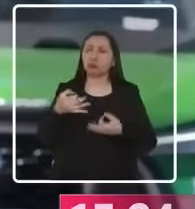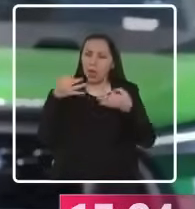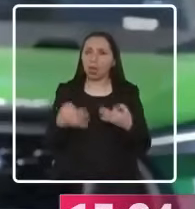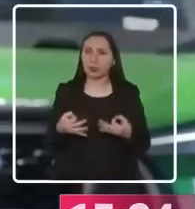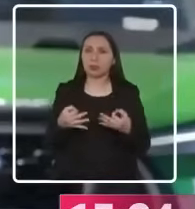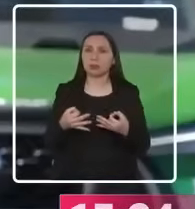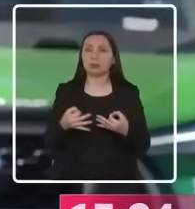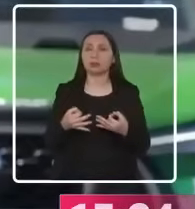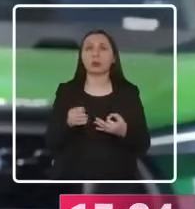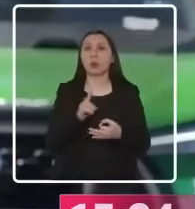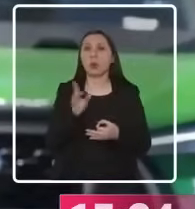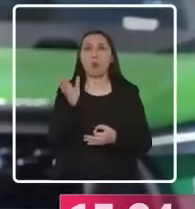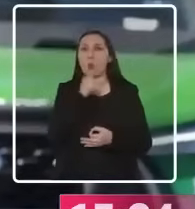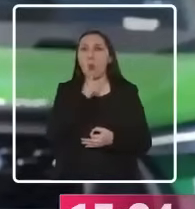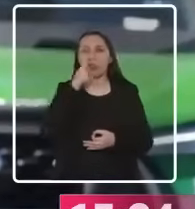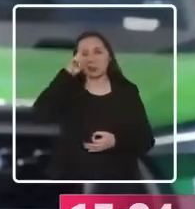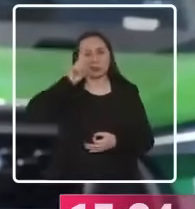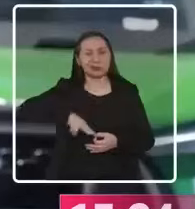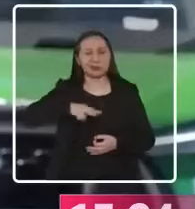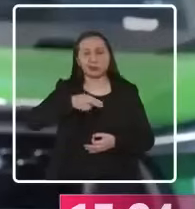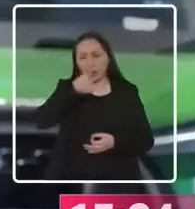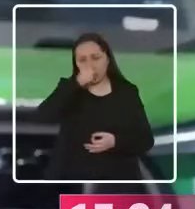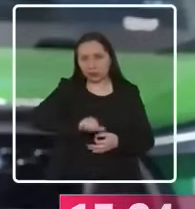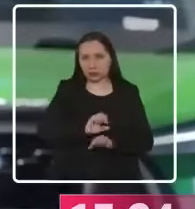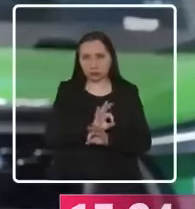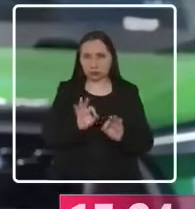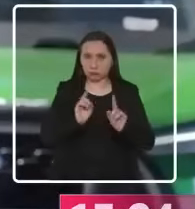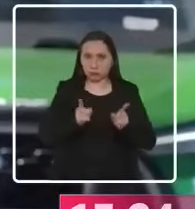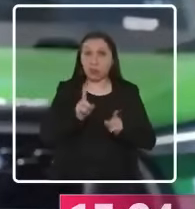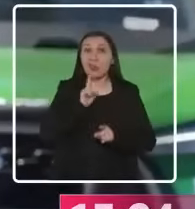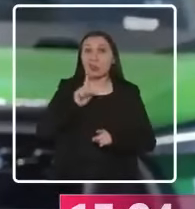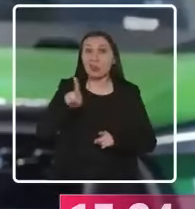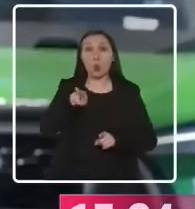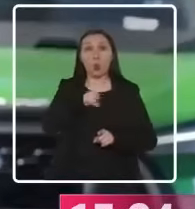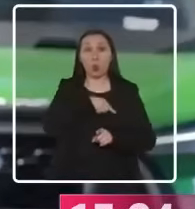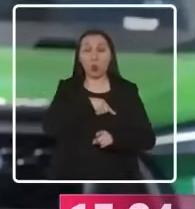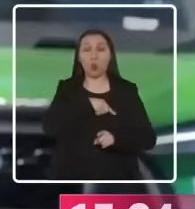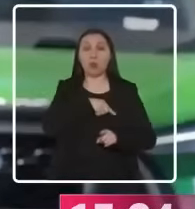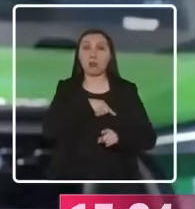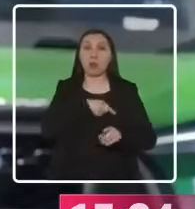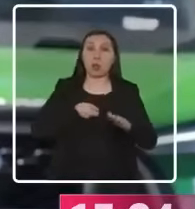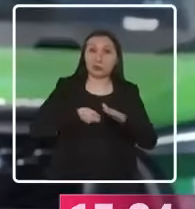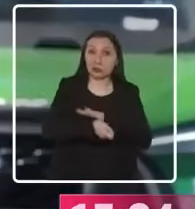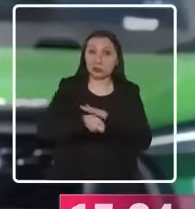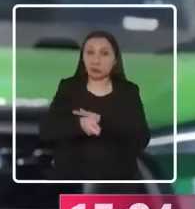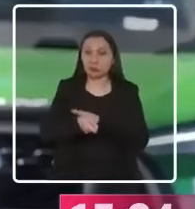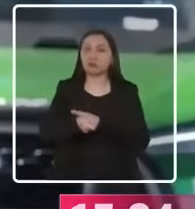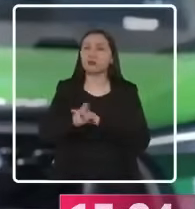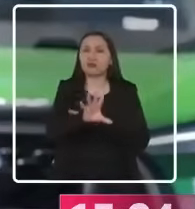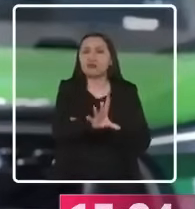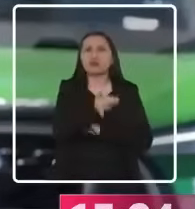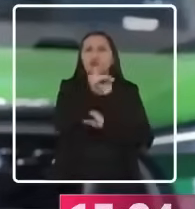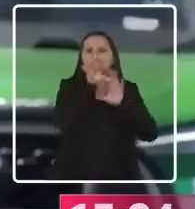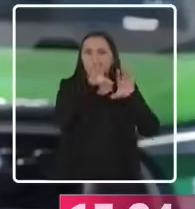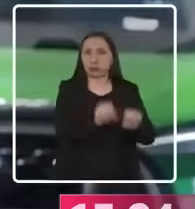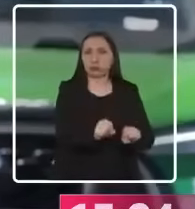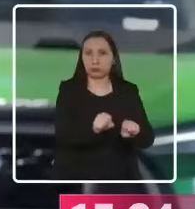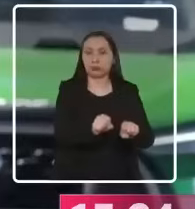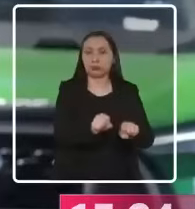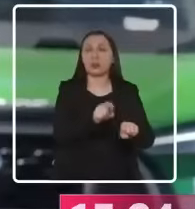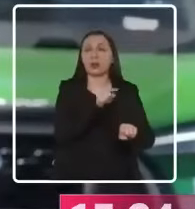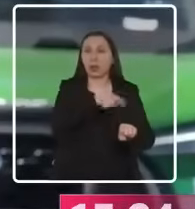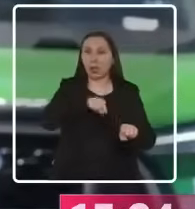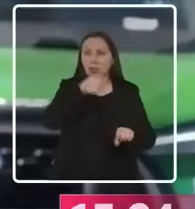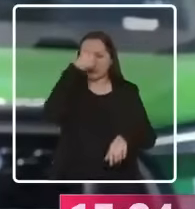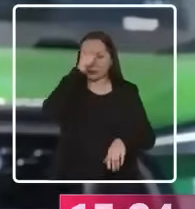le garantizo al país que no va a haber impunidad, que los autores de estos crímenes van a ser encontrados y que van a